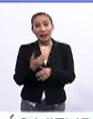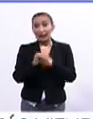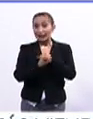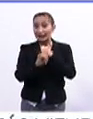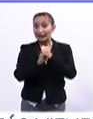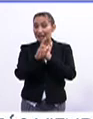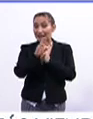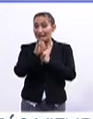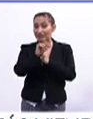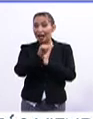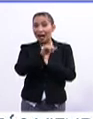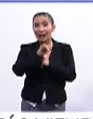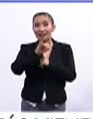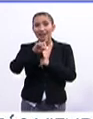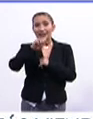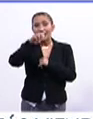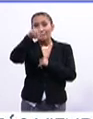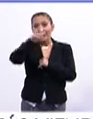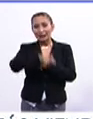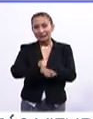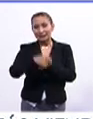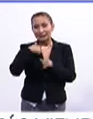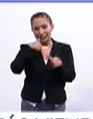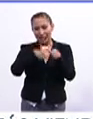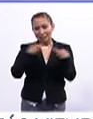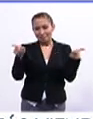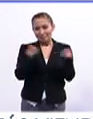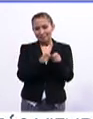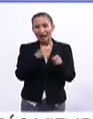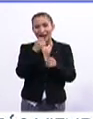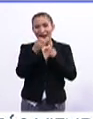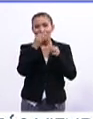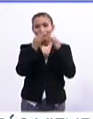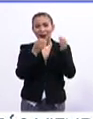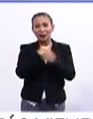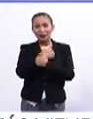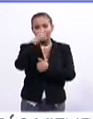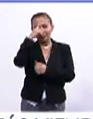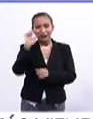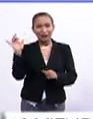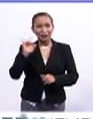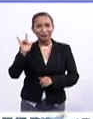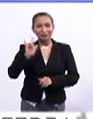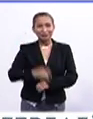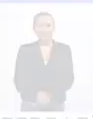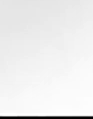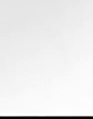redes sociales, AIEDMX, las siglas de la Agencia Informativa de Educación de México. Chao.